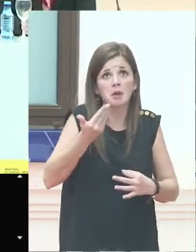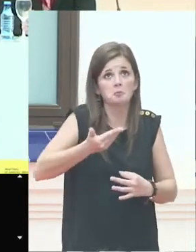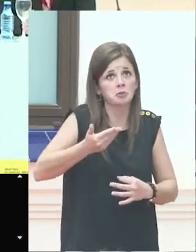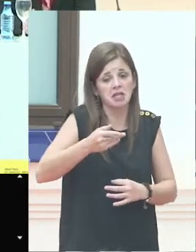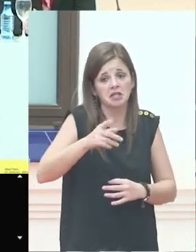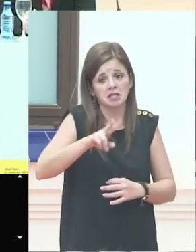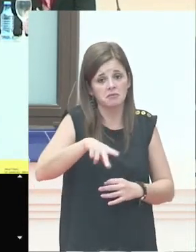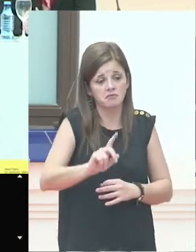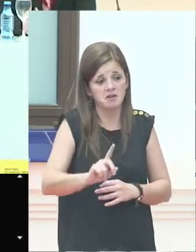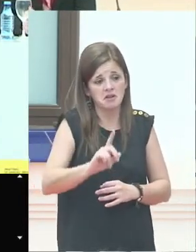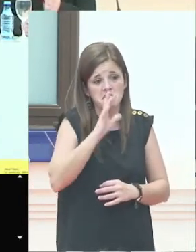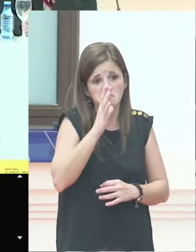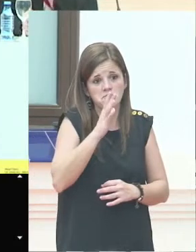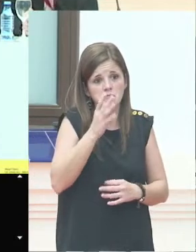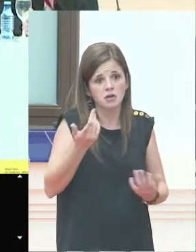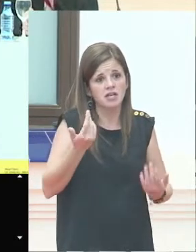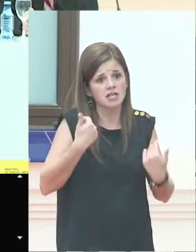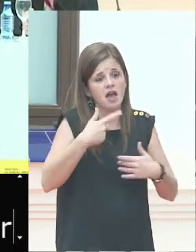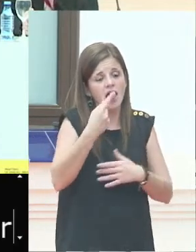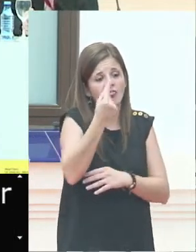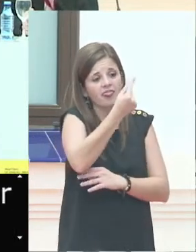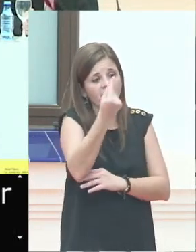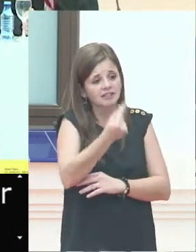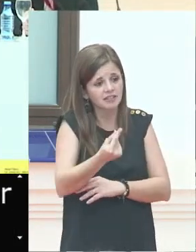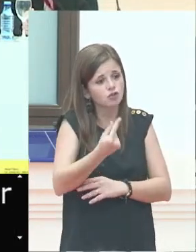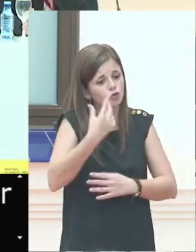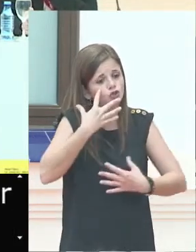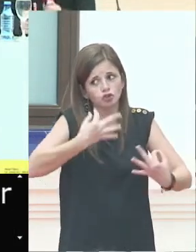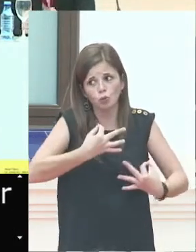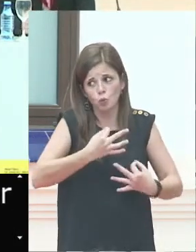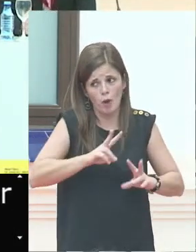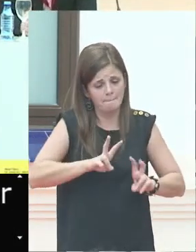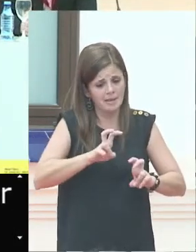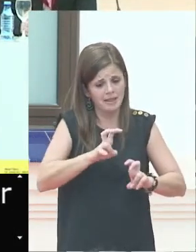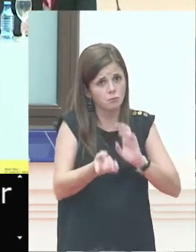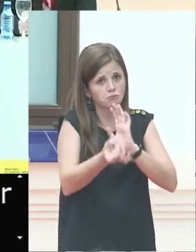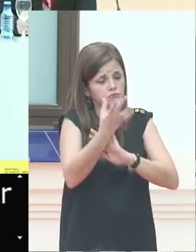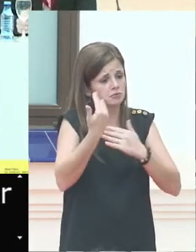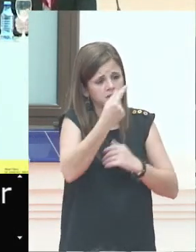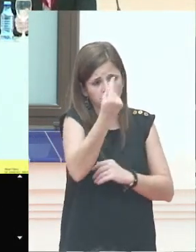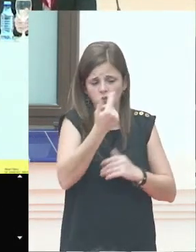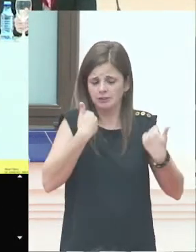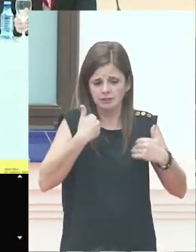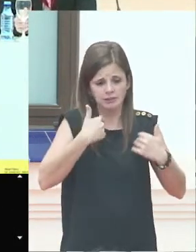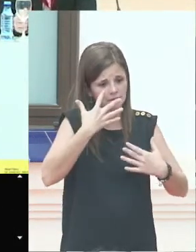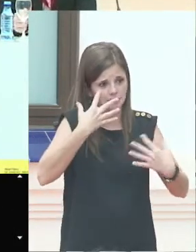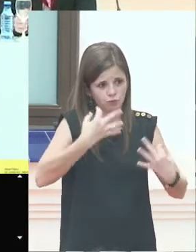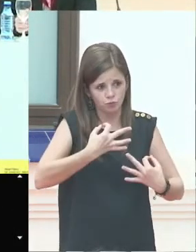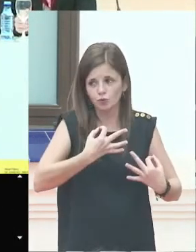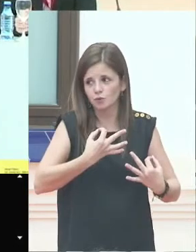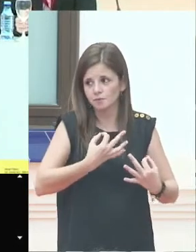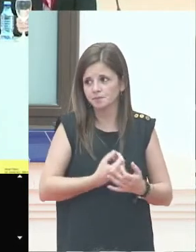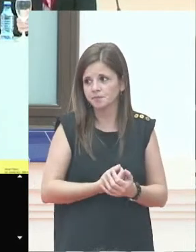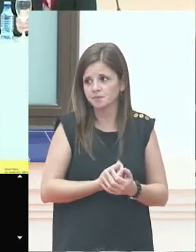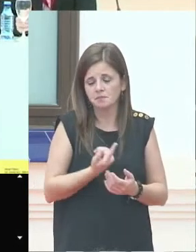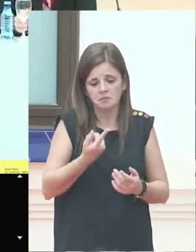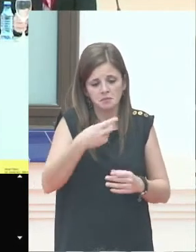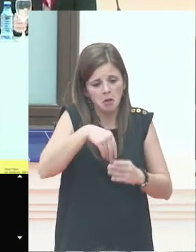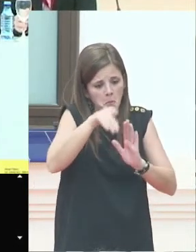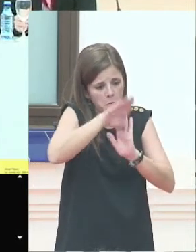con haciendo un diseño seguro desde el principio, tanto del acceso a datos como de los privilegios, los programas y